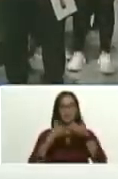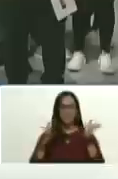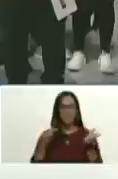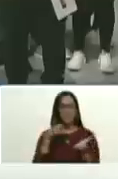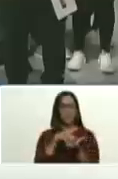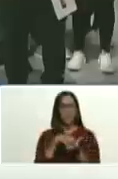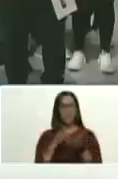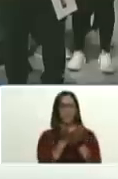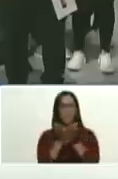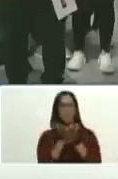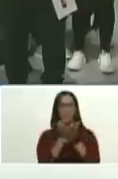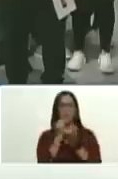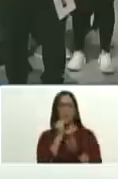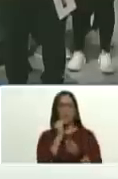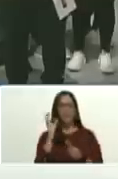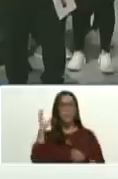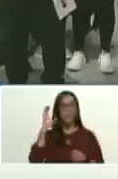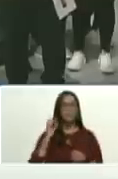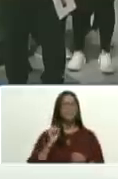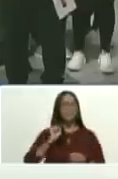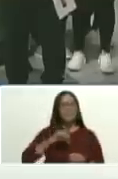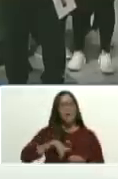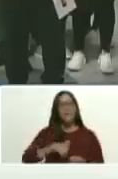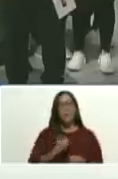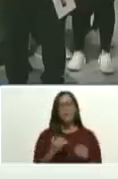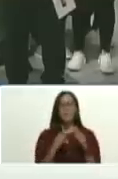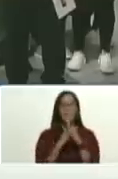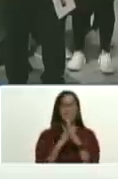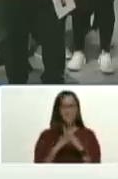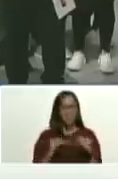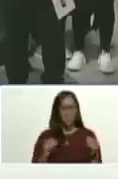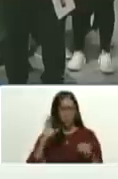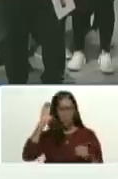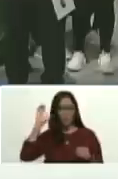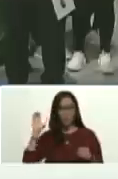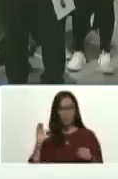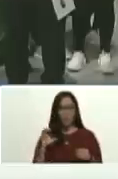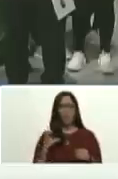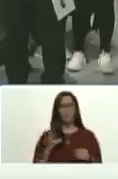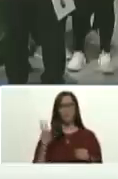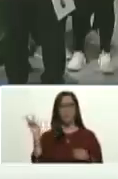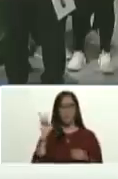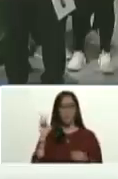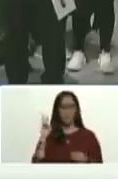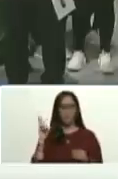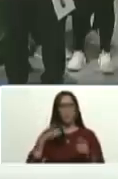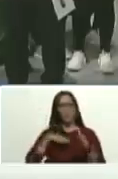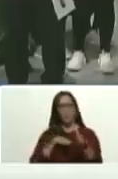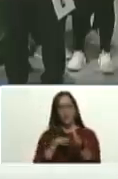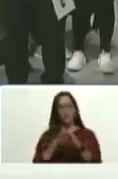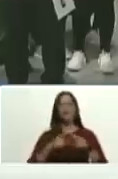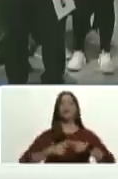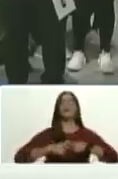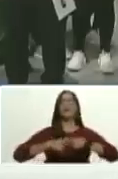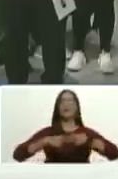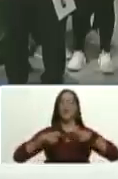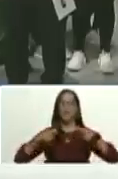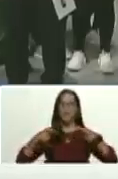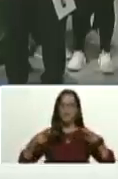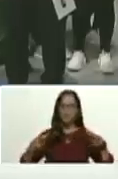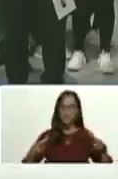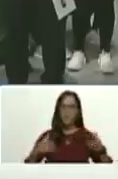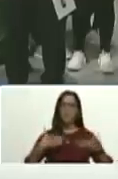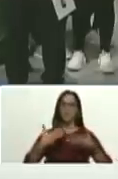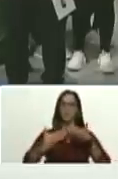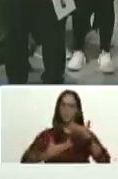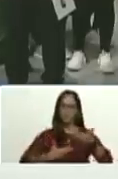del país, si es posible, en todos los estados del país, ir creciendo de manera paulatina,